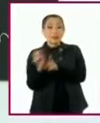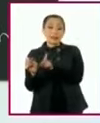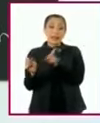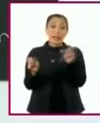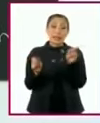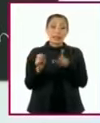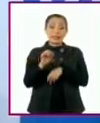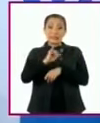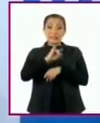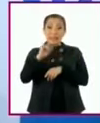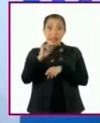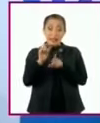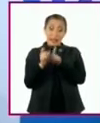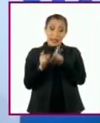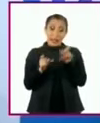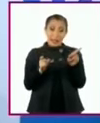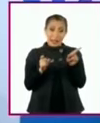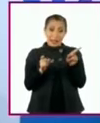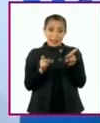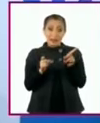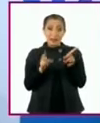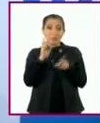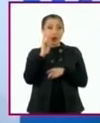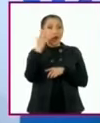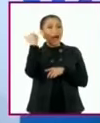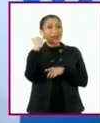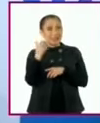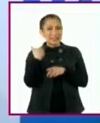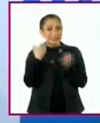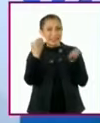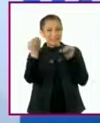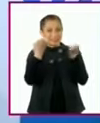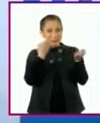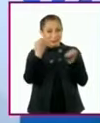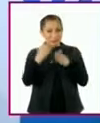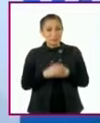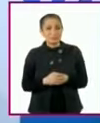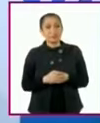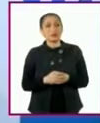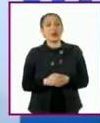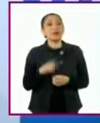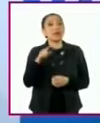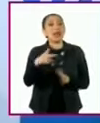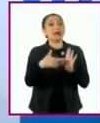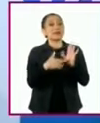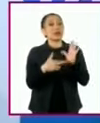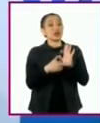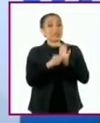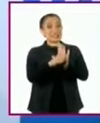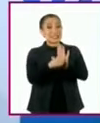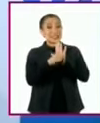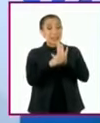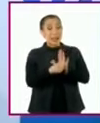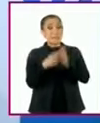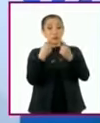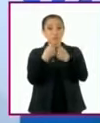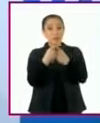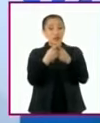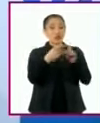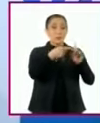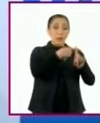hacia la izquierda. Como pudimos ver en la resolución de este ejercicio, a partir de las reglas de los signos de la